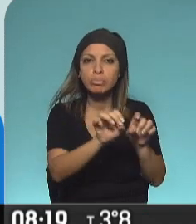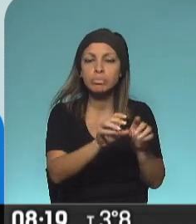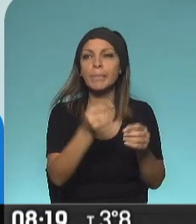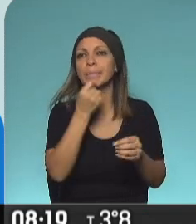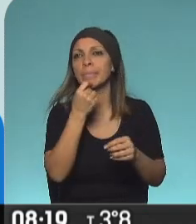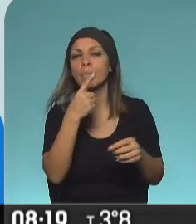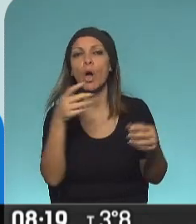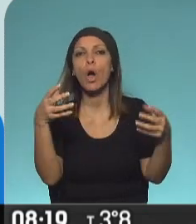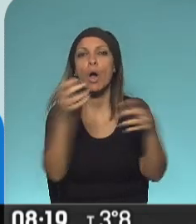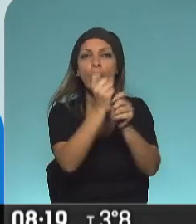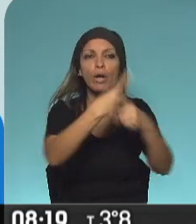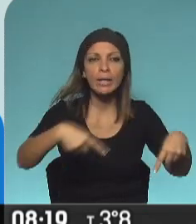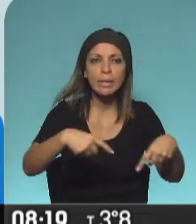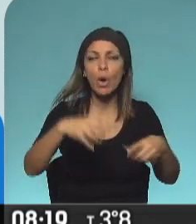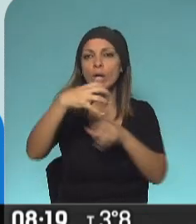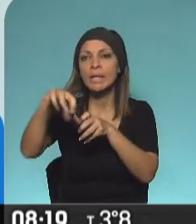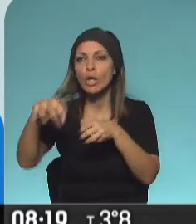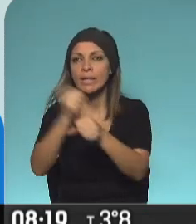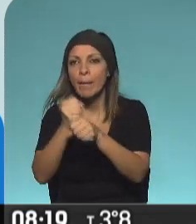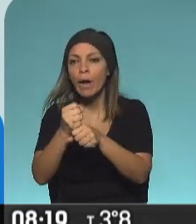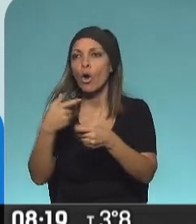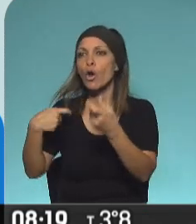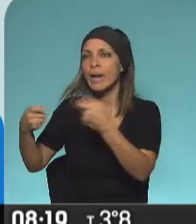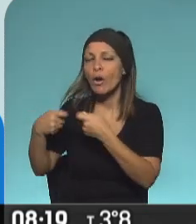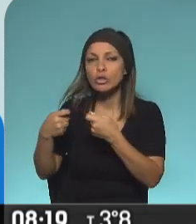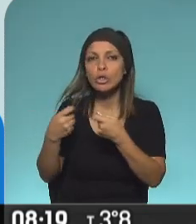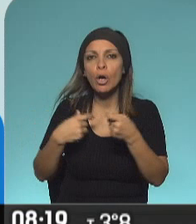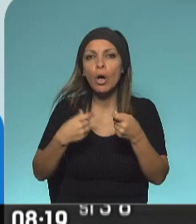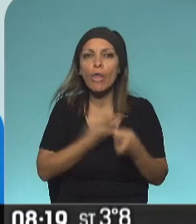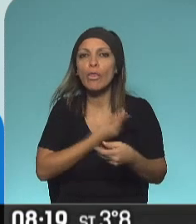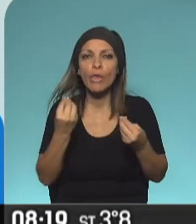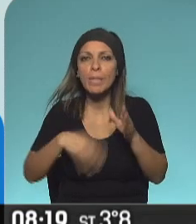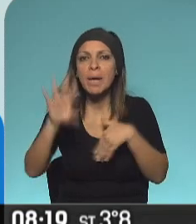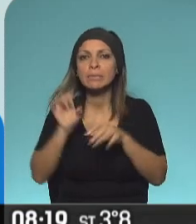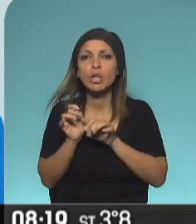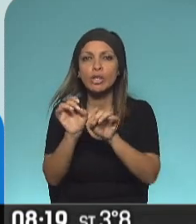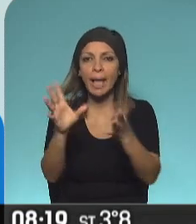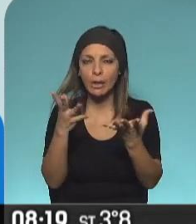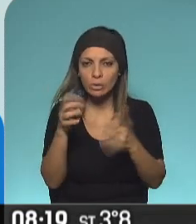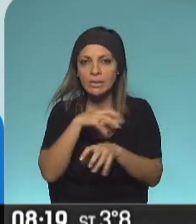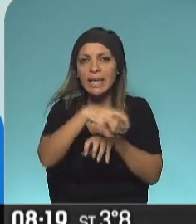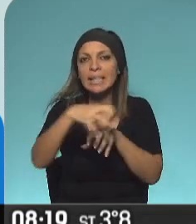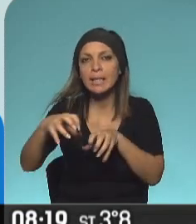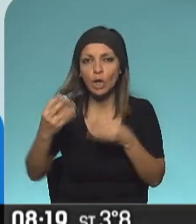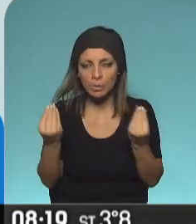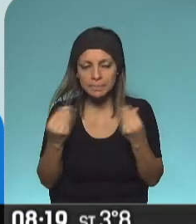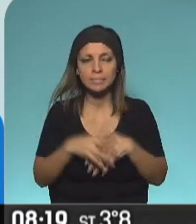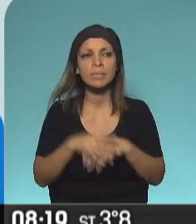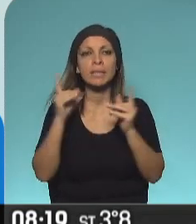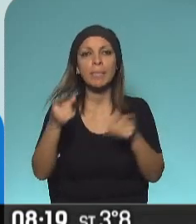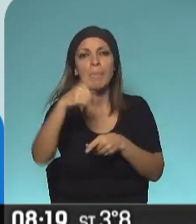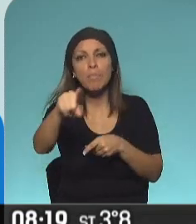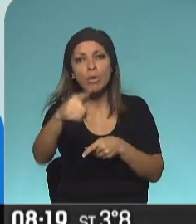público, en los sectores laborales, en el comercio, dónde está circulando más, por un lado. Y por otro lado, ¿qué mensaje le da a